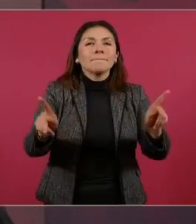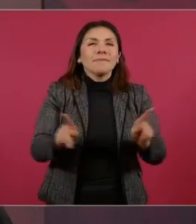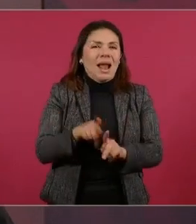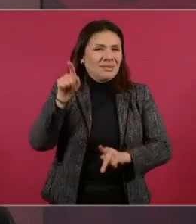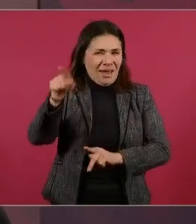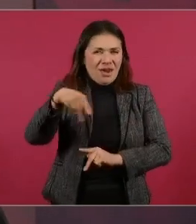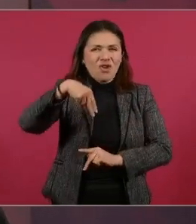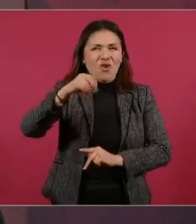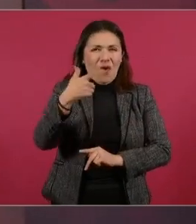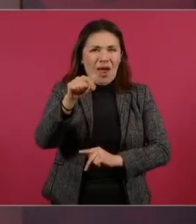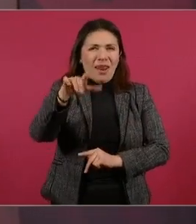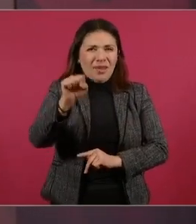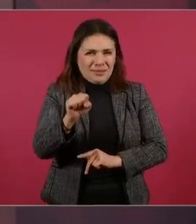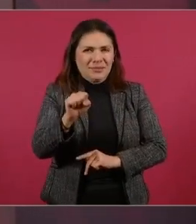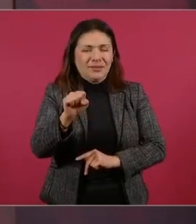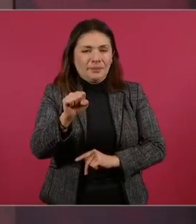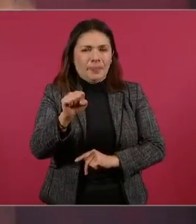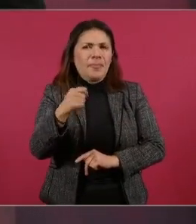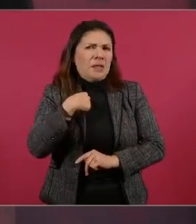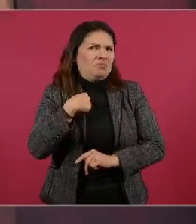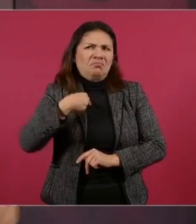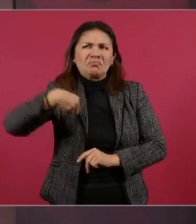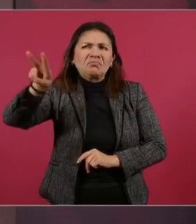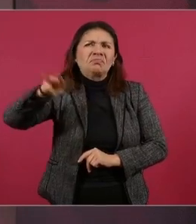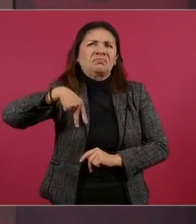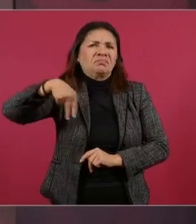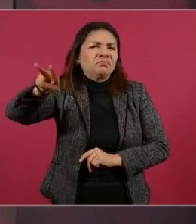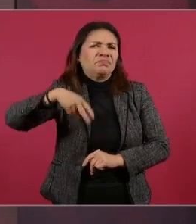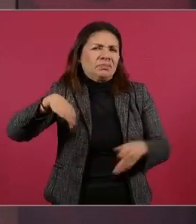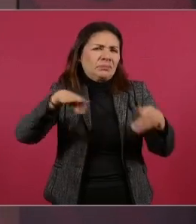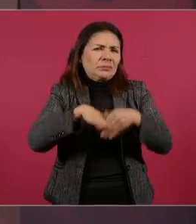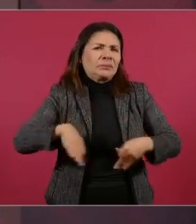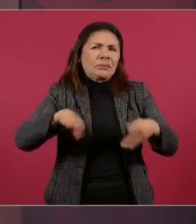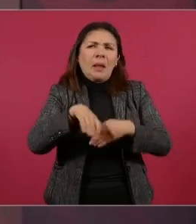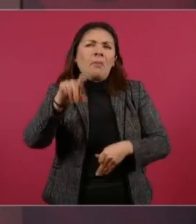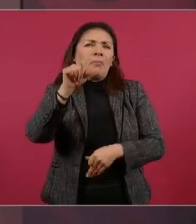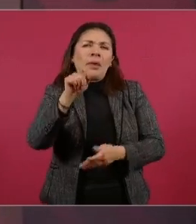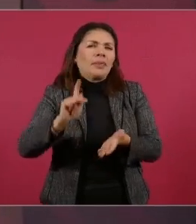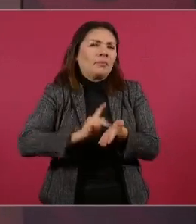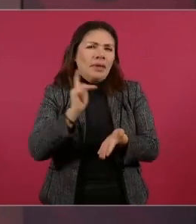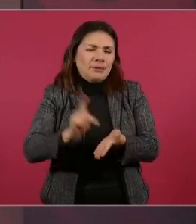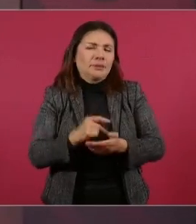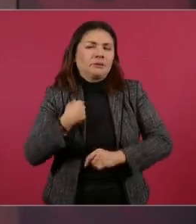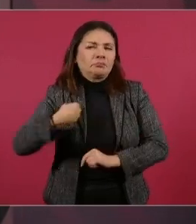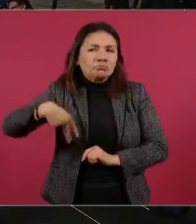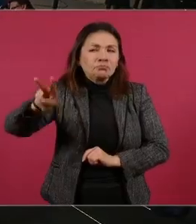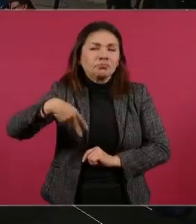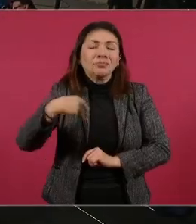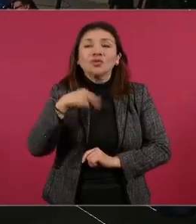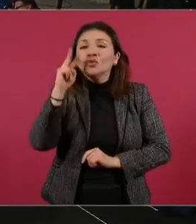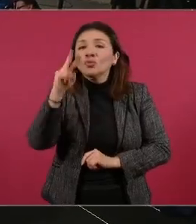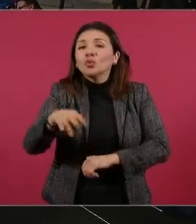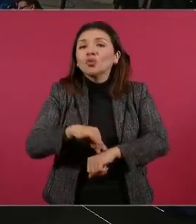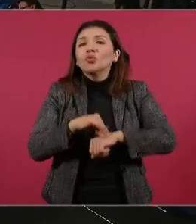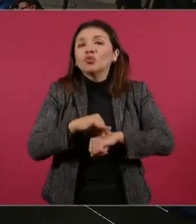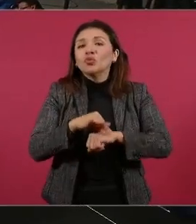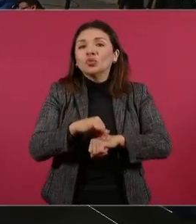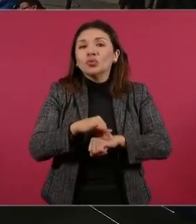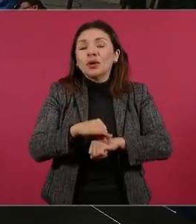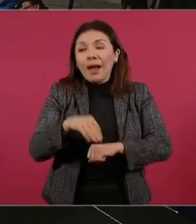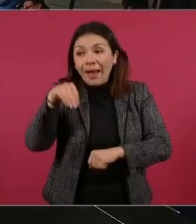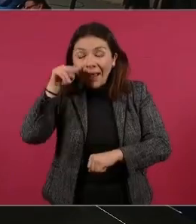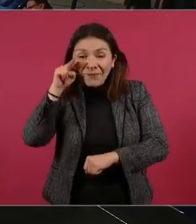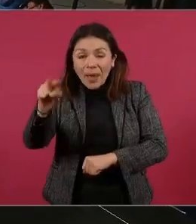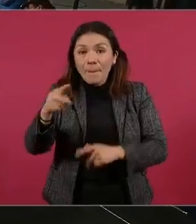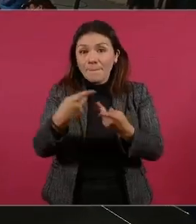Nogales he ido 20 veces y me ha tocado estar en